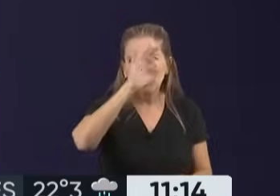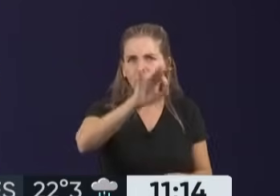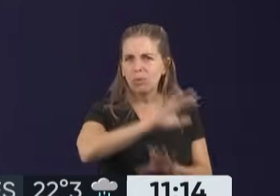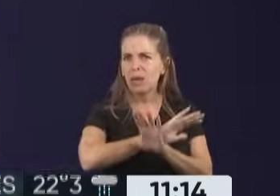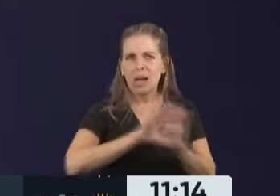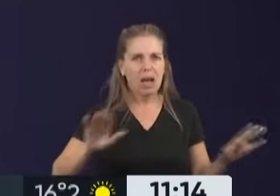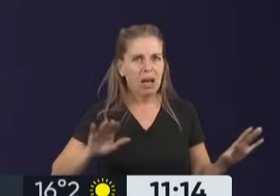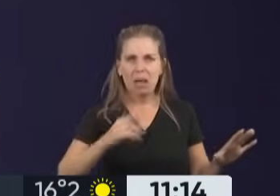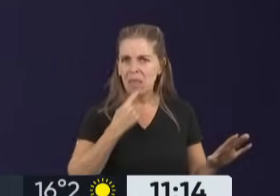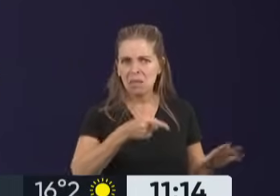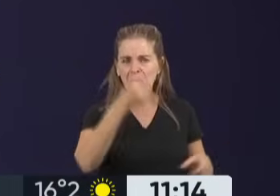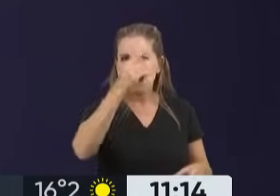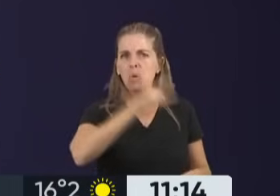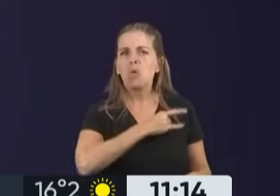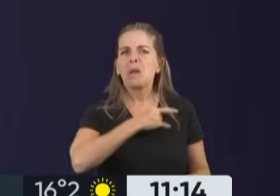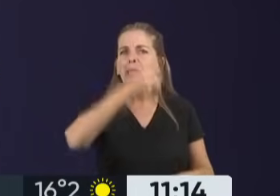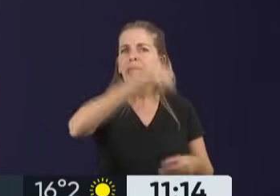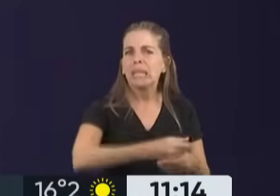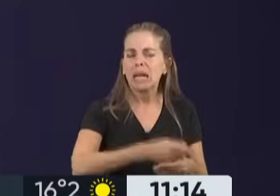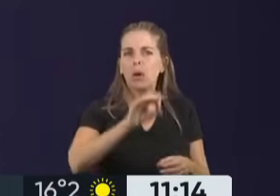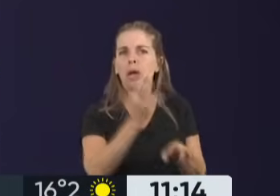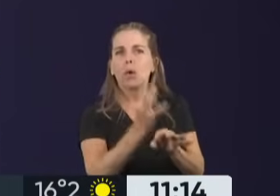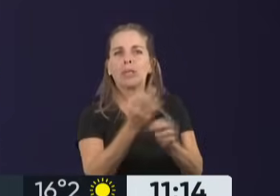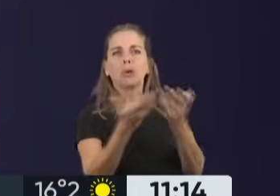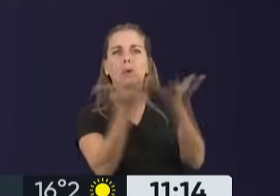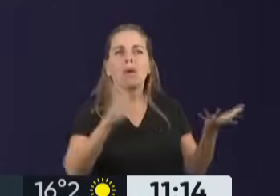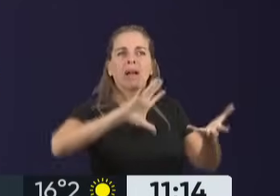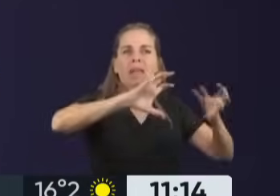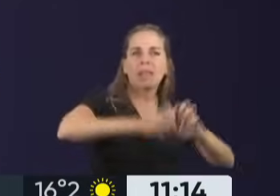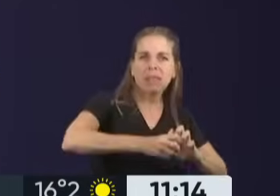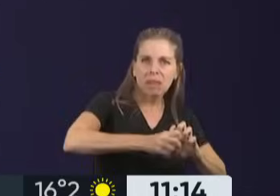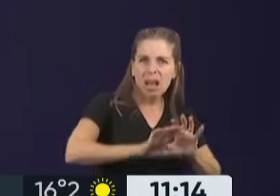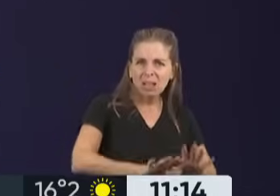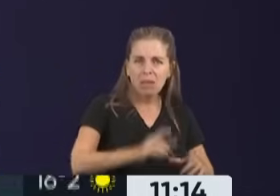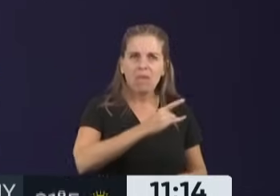de resquebrajar la educación pública y dentro de esa actitud